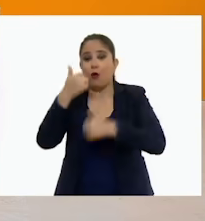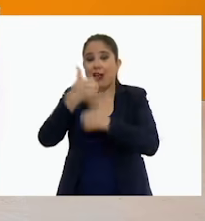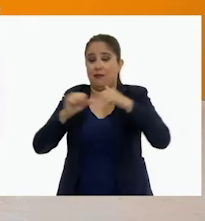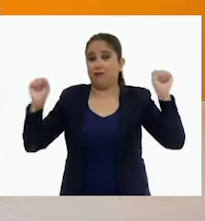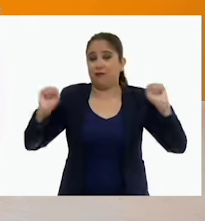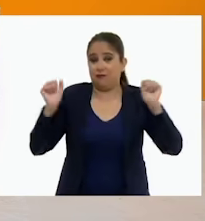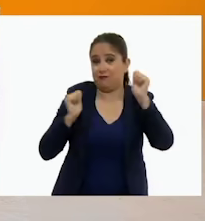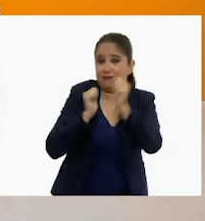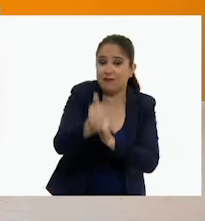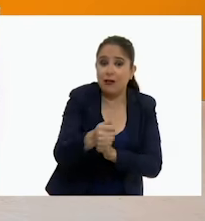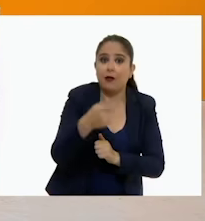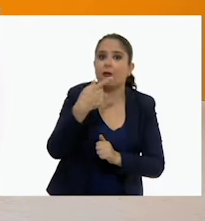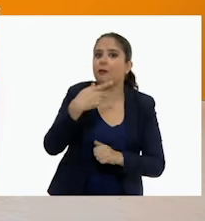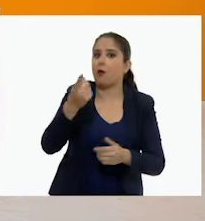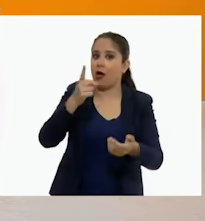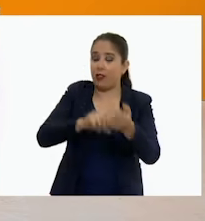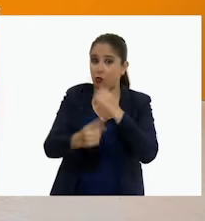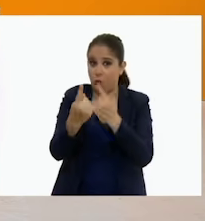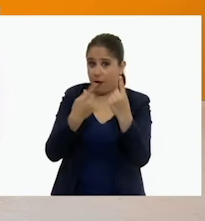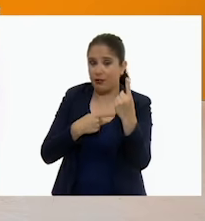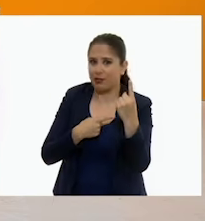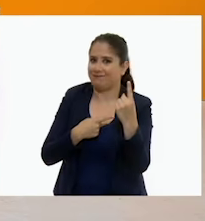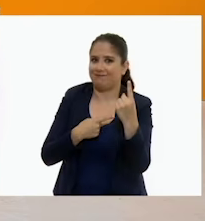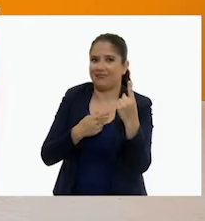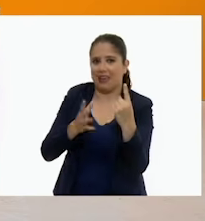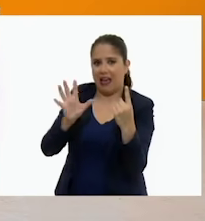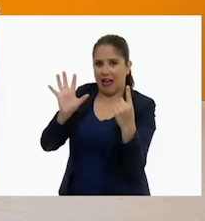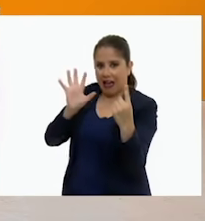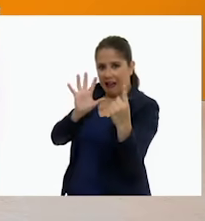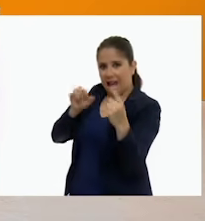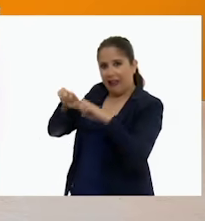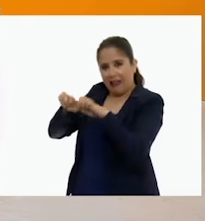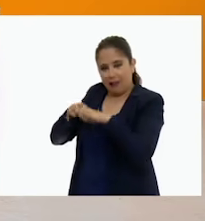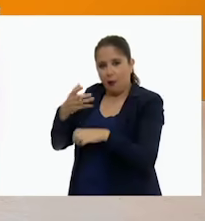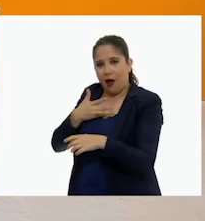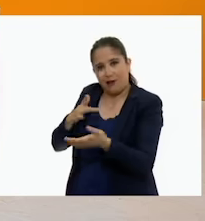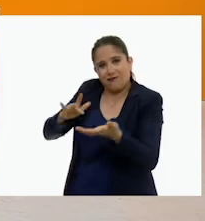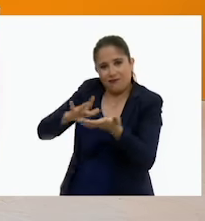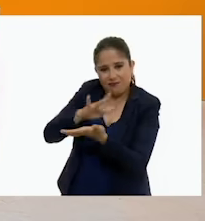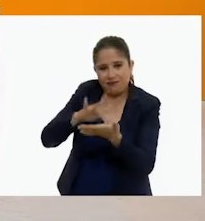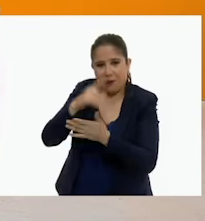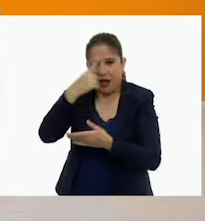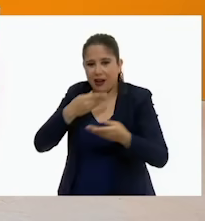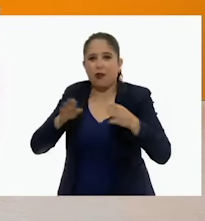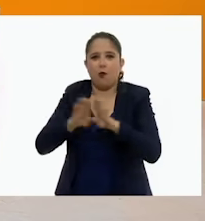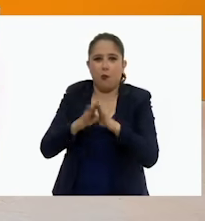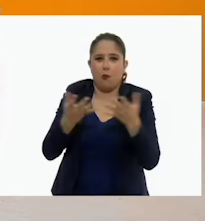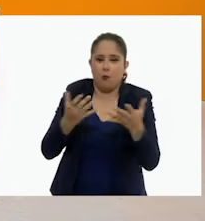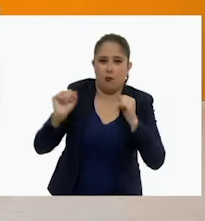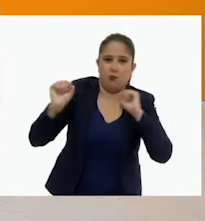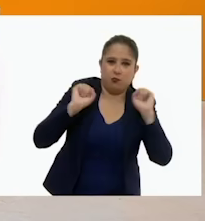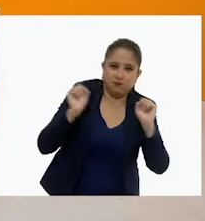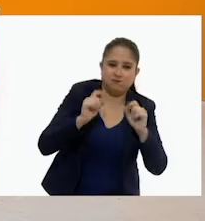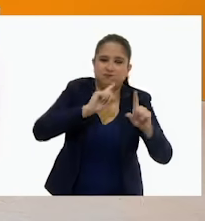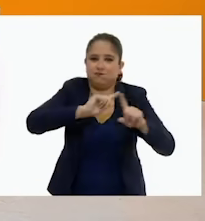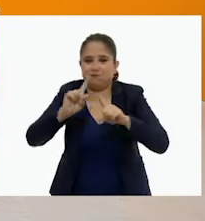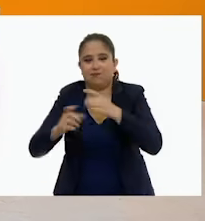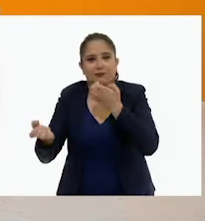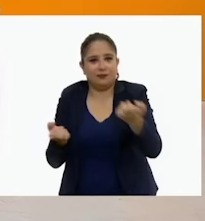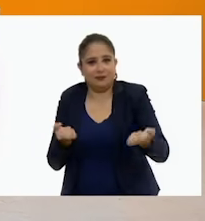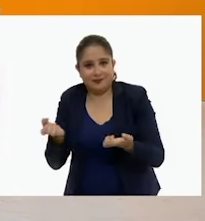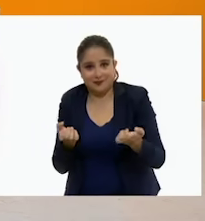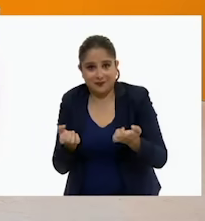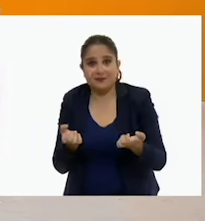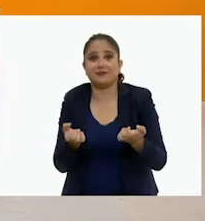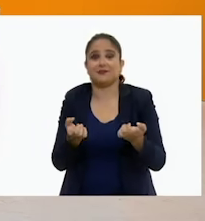suponen un entrenamiento y un trabajo de todo el equipo. Hoy vamos a aprender cómo la cooperación y el esfuerzo conjunto